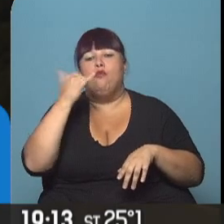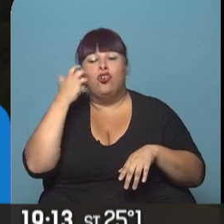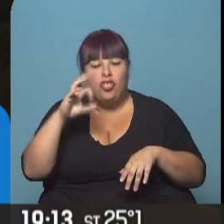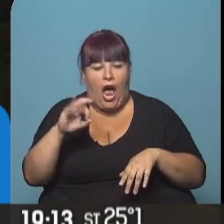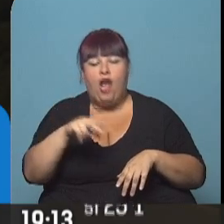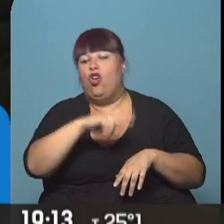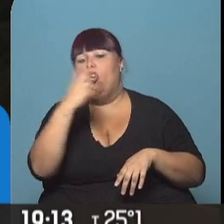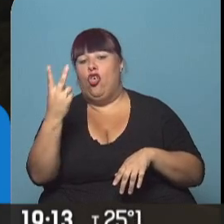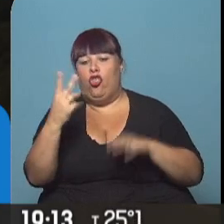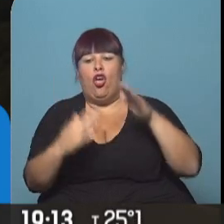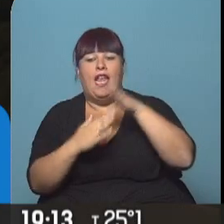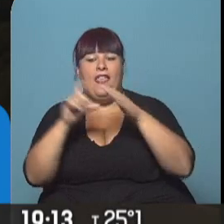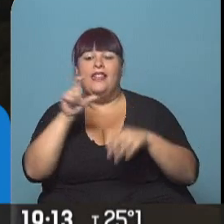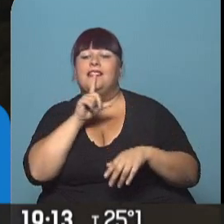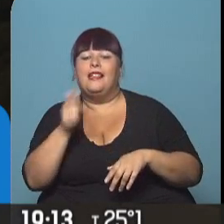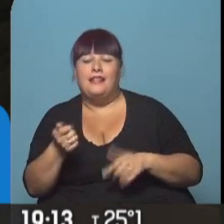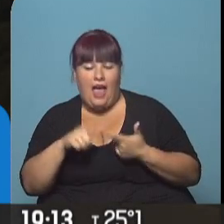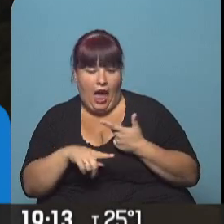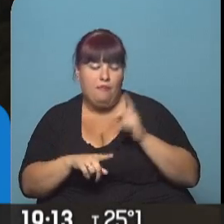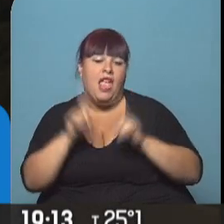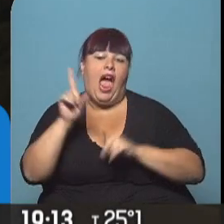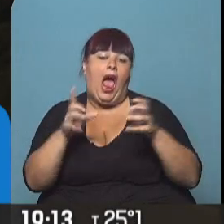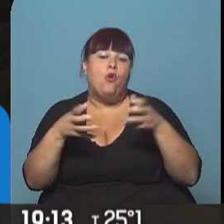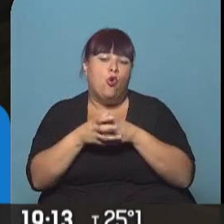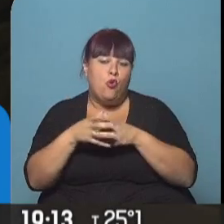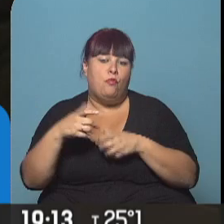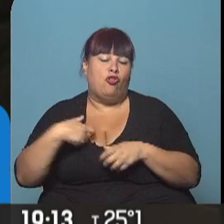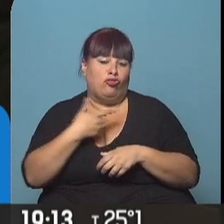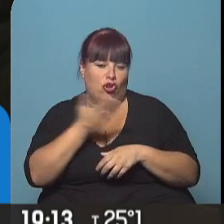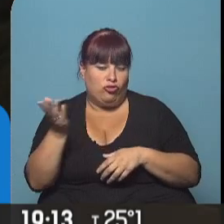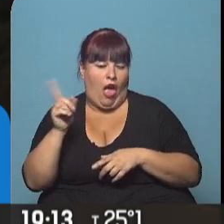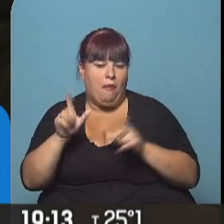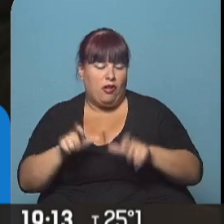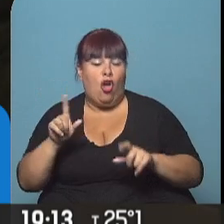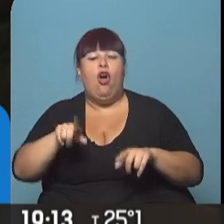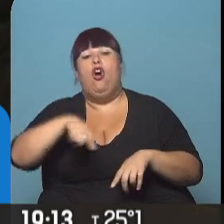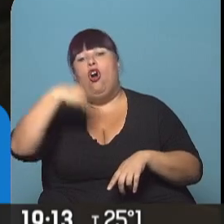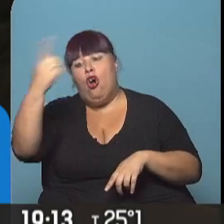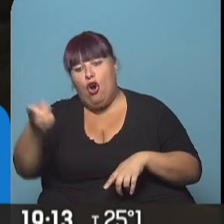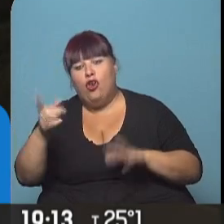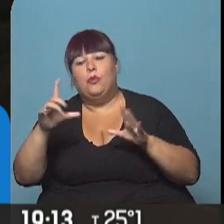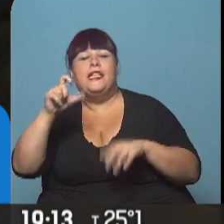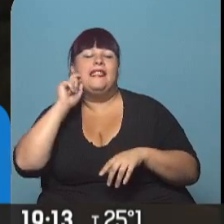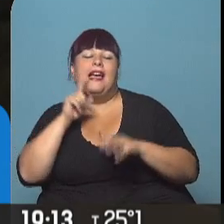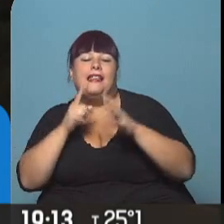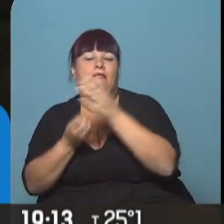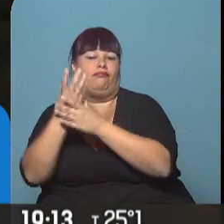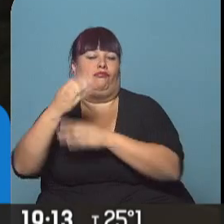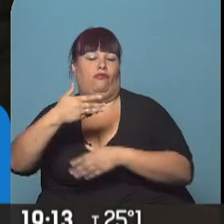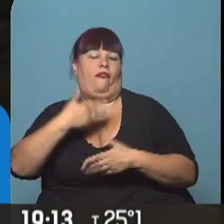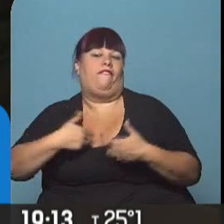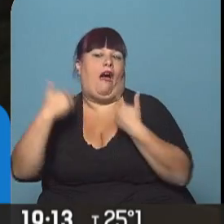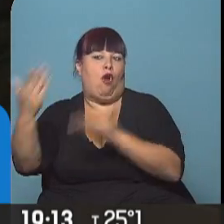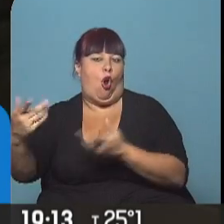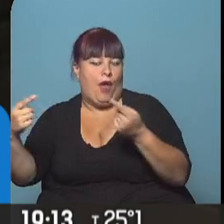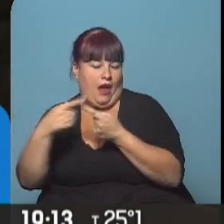los dos líderes de la CTA, algunas organizaciones sociales, y del otro lado se configure una CGT oficialista,